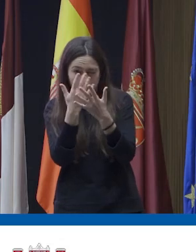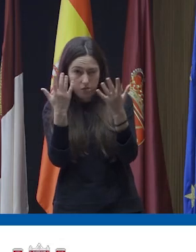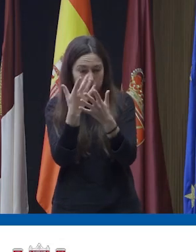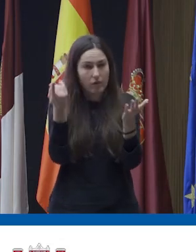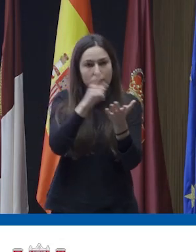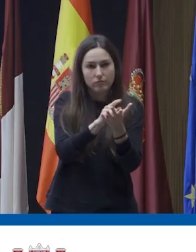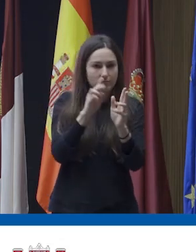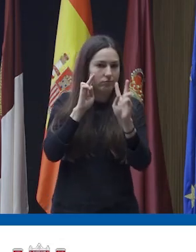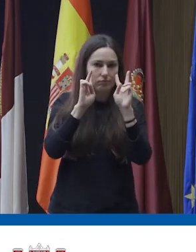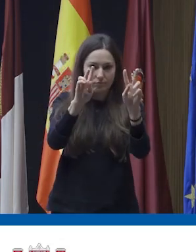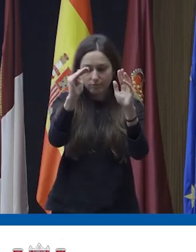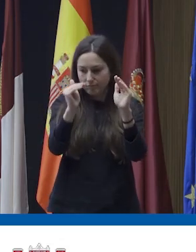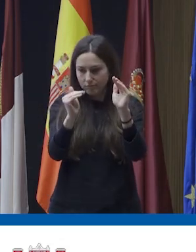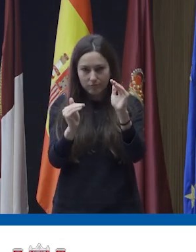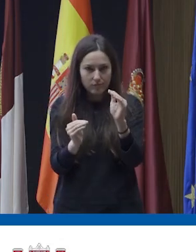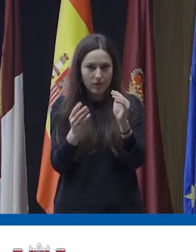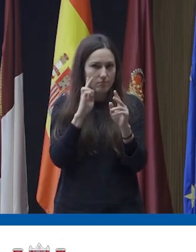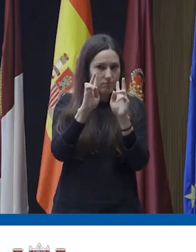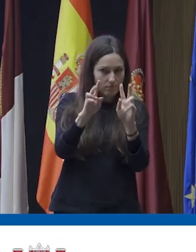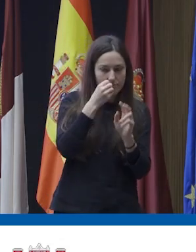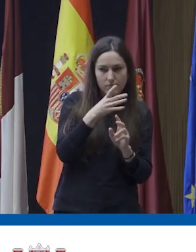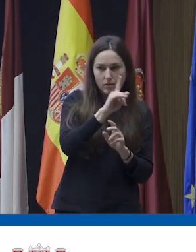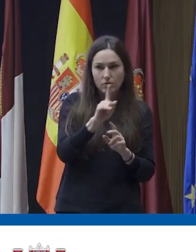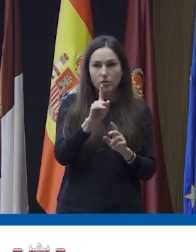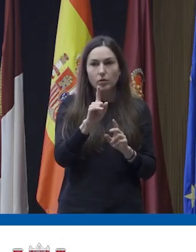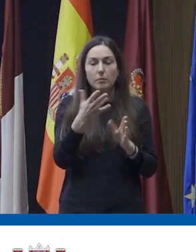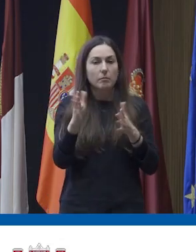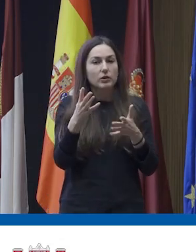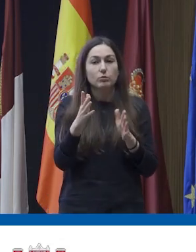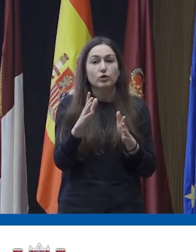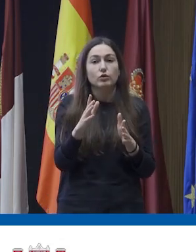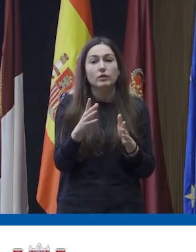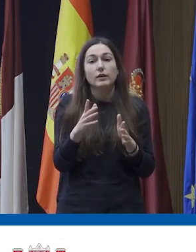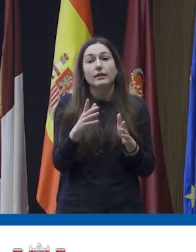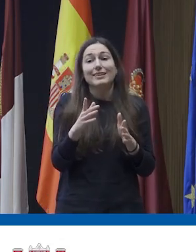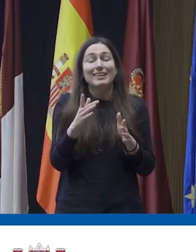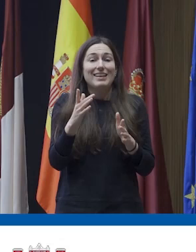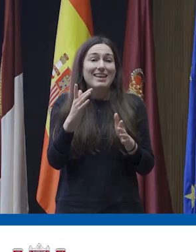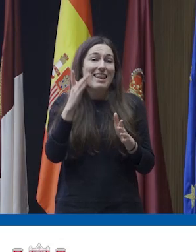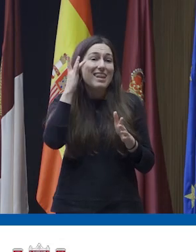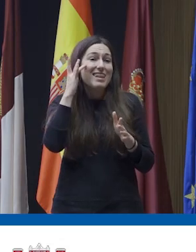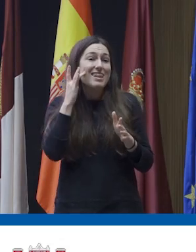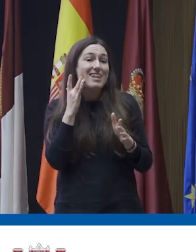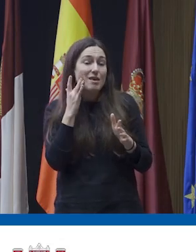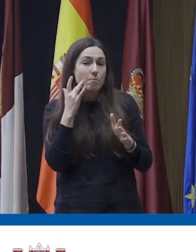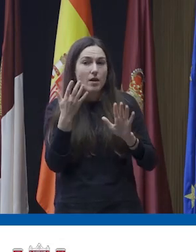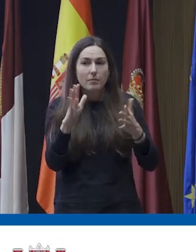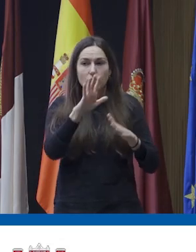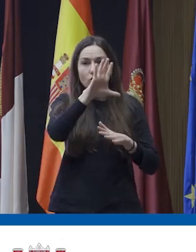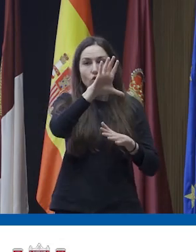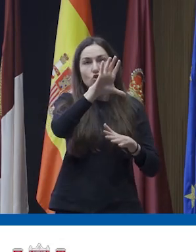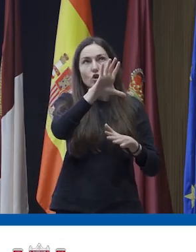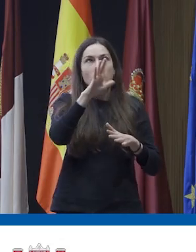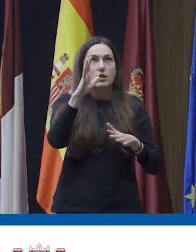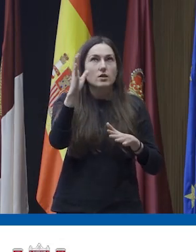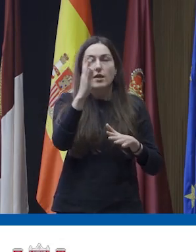habitual, la indicación habitual que tenemos nosotros para limpiar la lentilla suele ser aproximadamente con un 50-60% de visión.